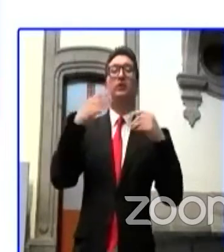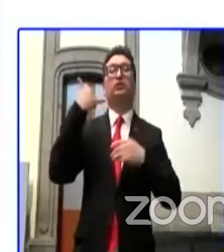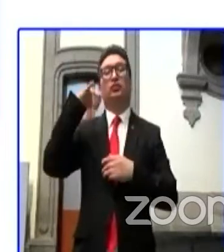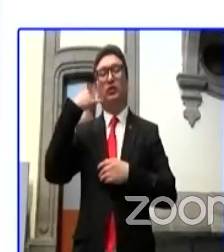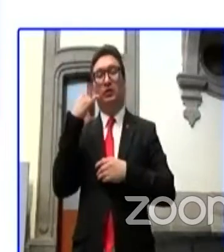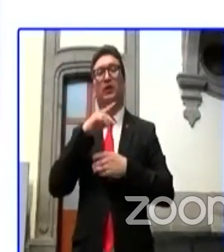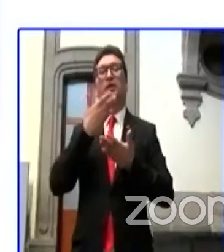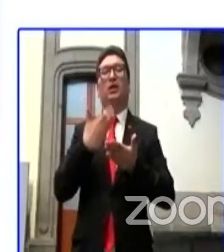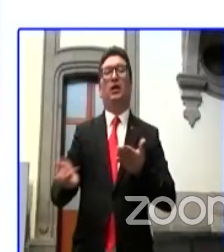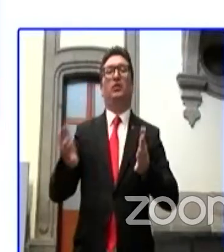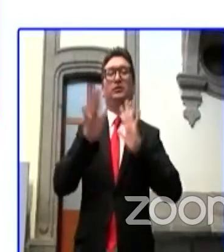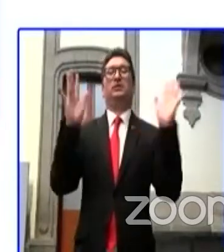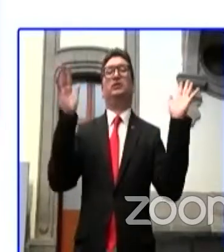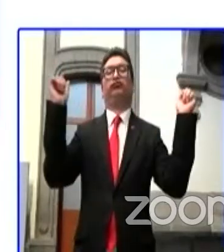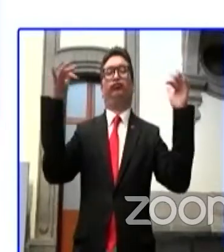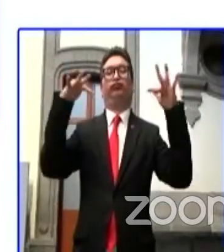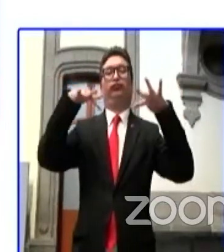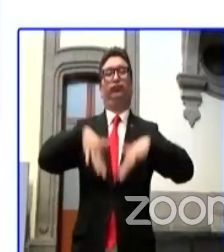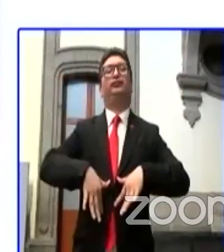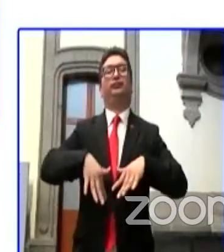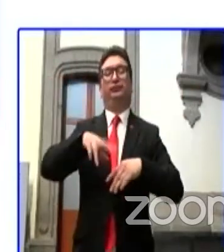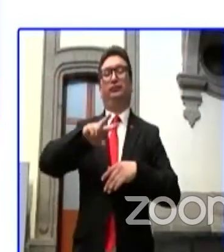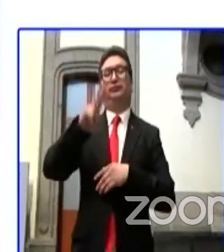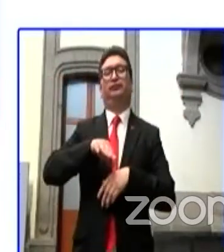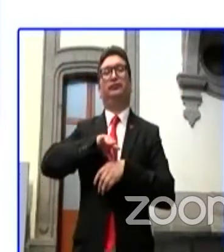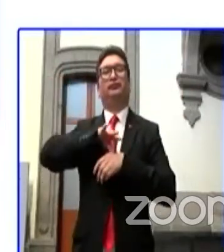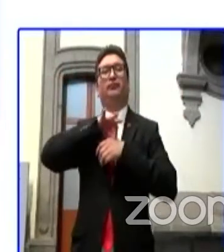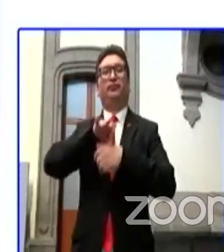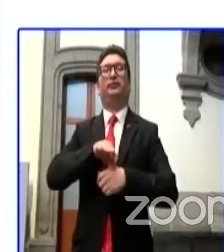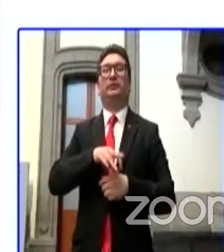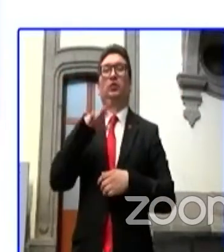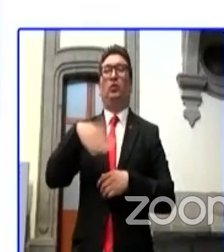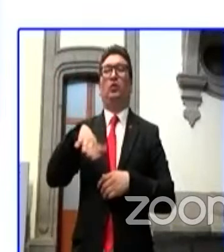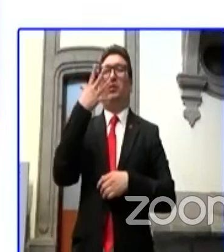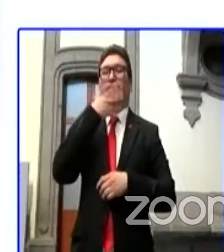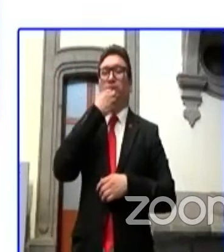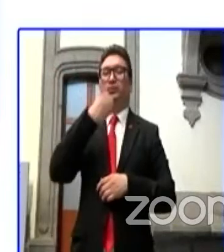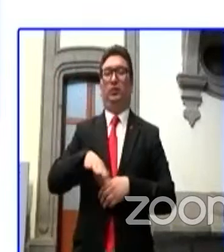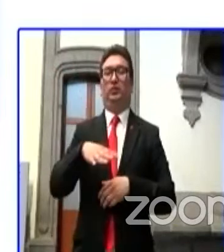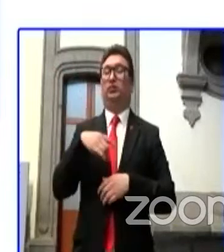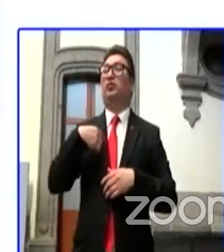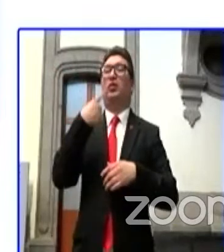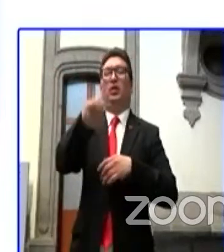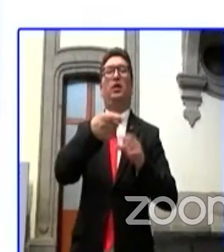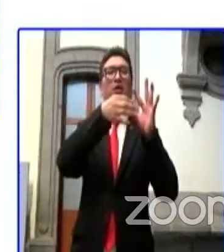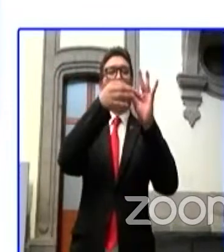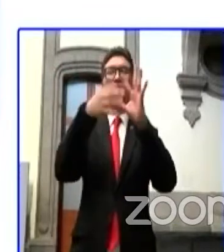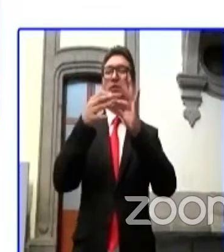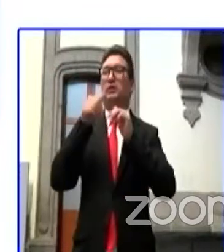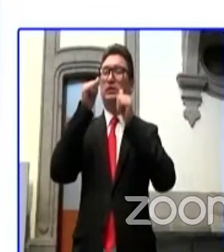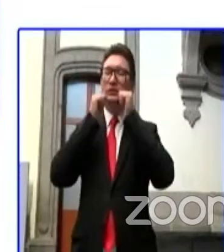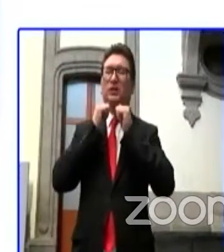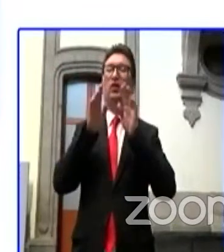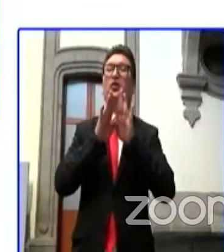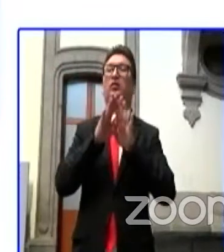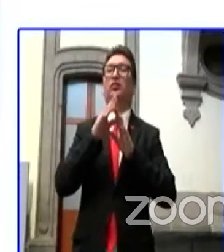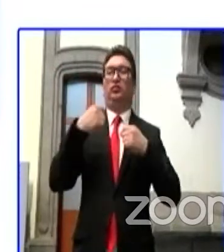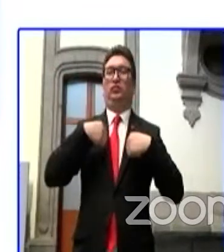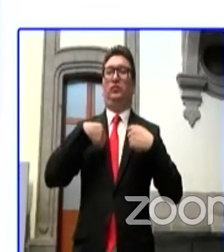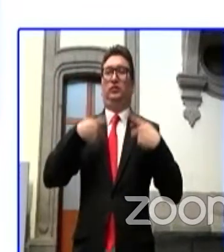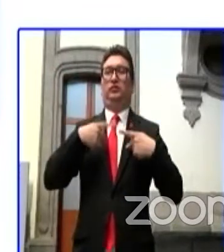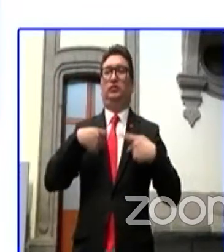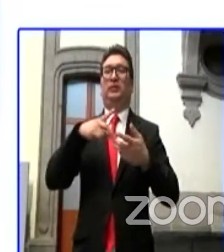ya viéndonos face to face. Esto la verdad muy, muy padre. Me describo para las personas ciegas, soy una persona con